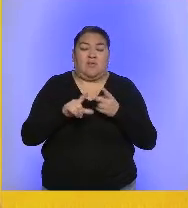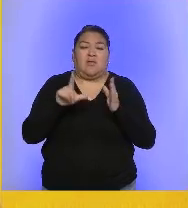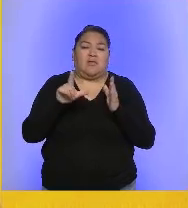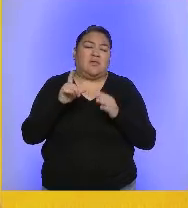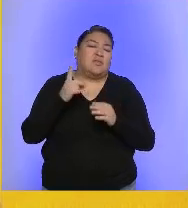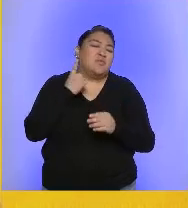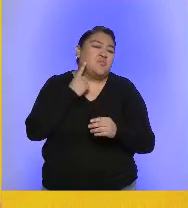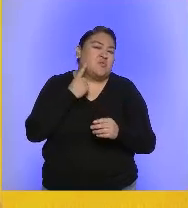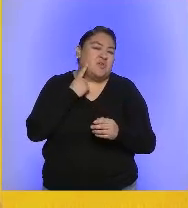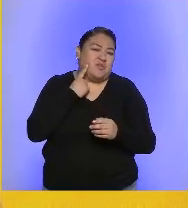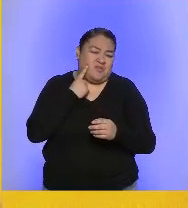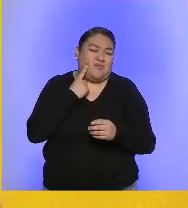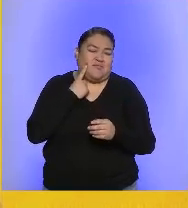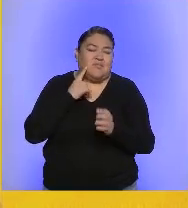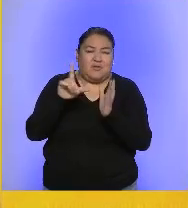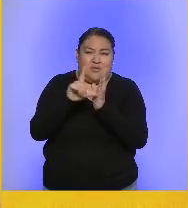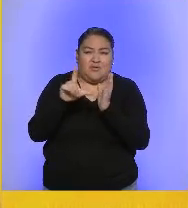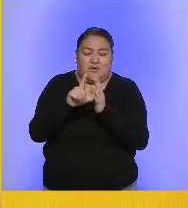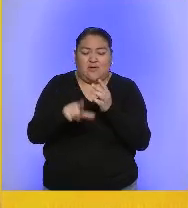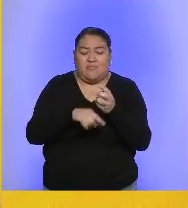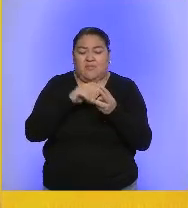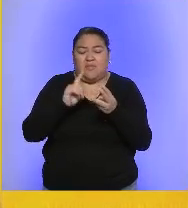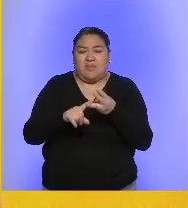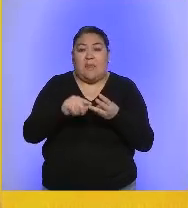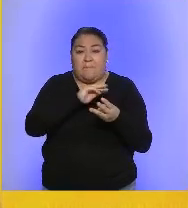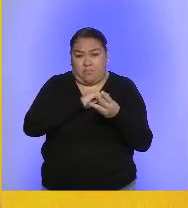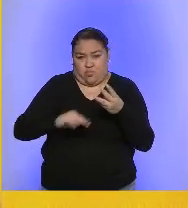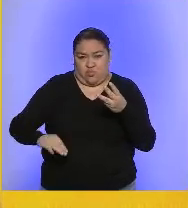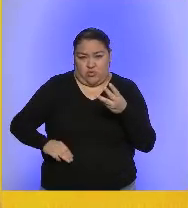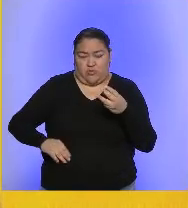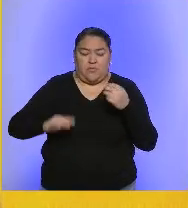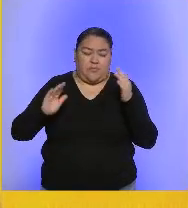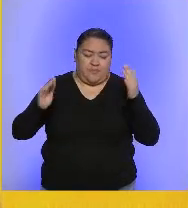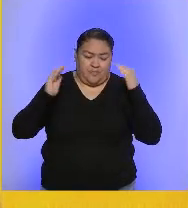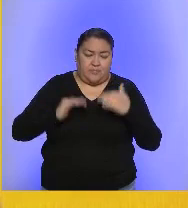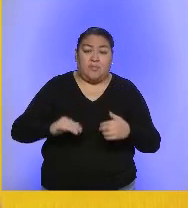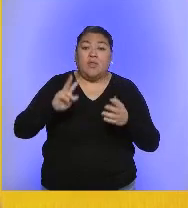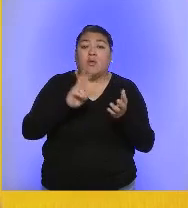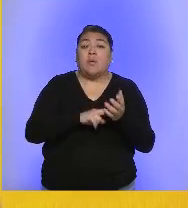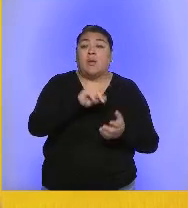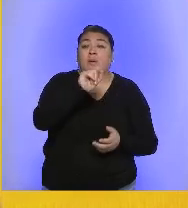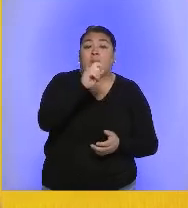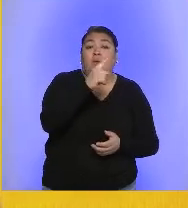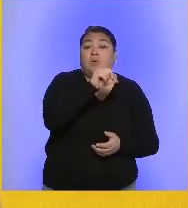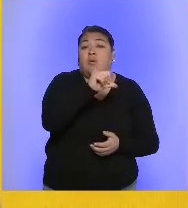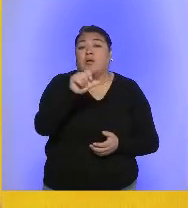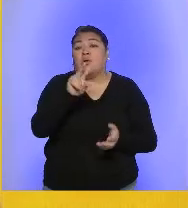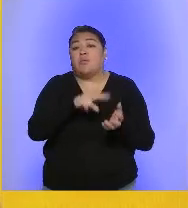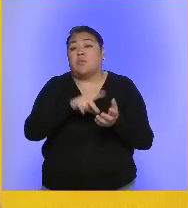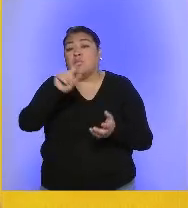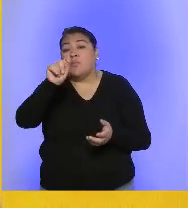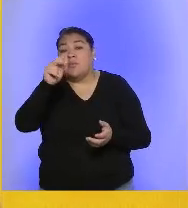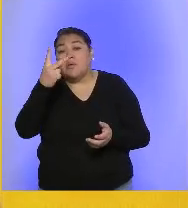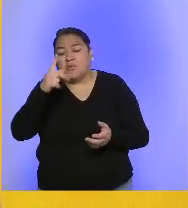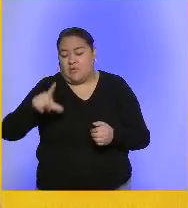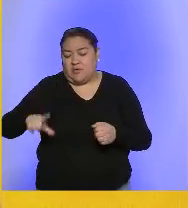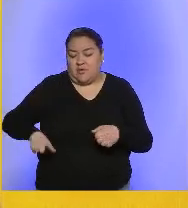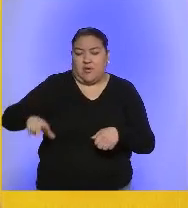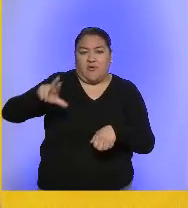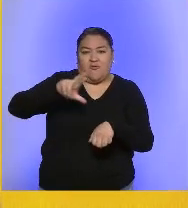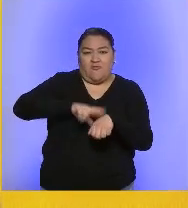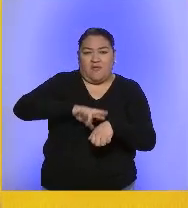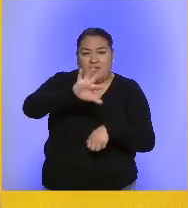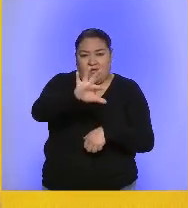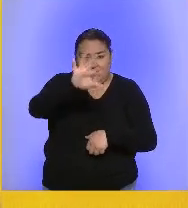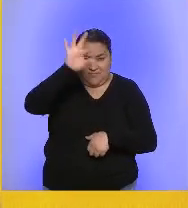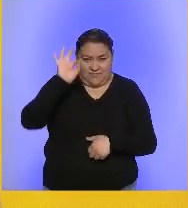en 2021-2022 se eligió gobernador del estado. Obsta decir que todos los procesos